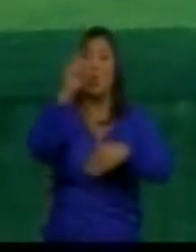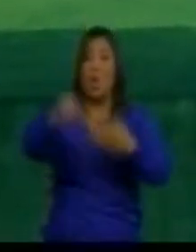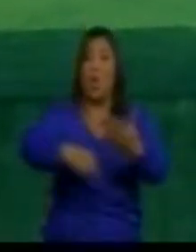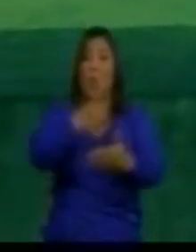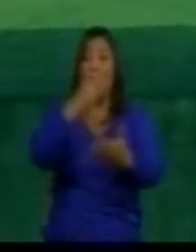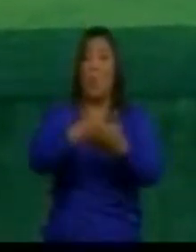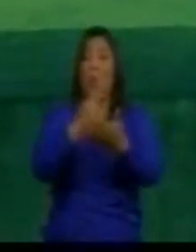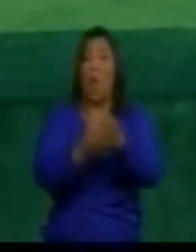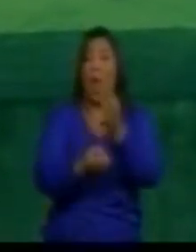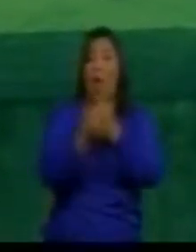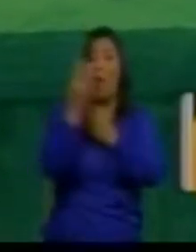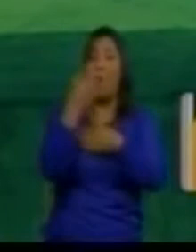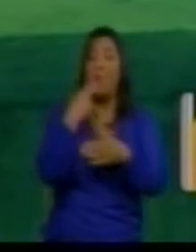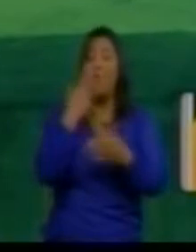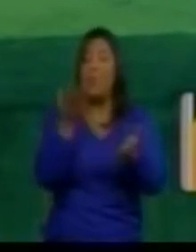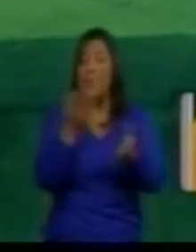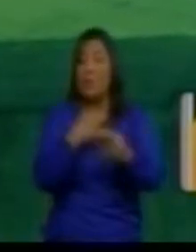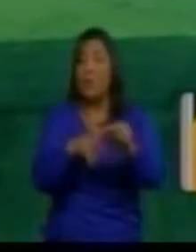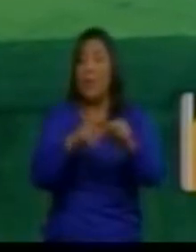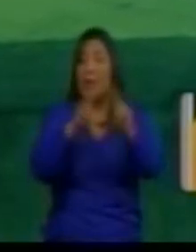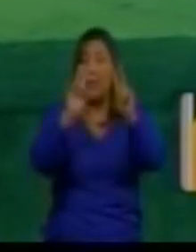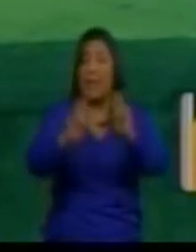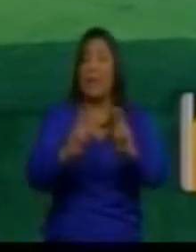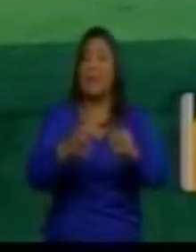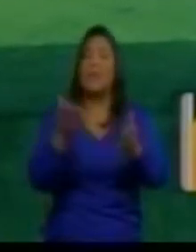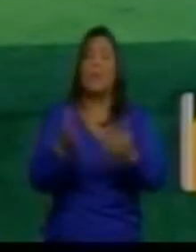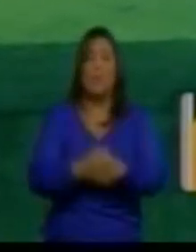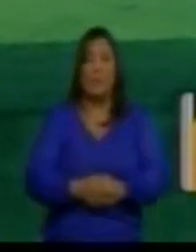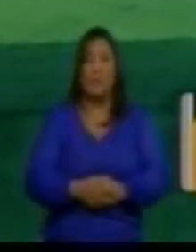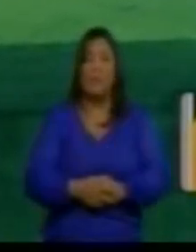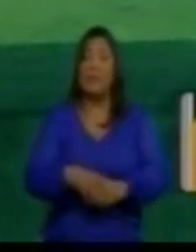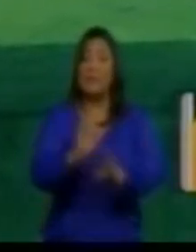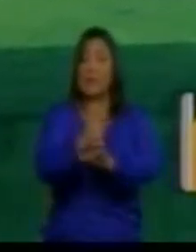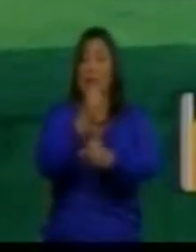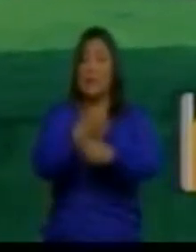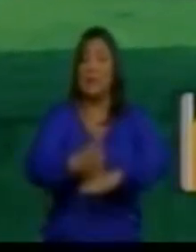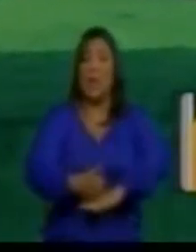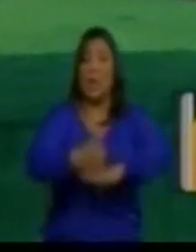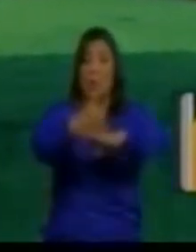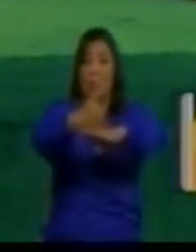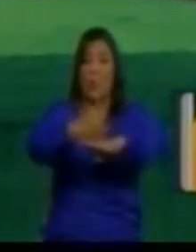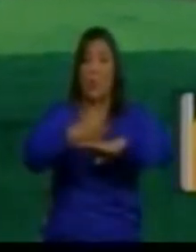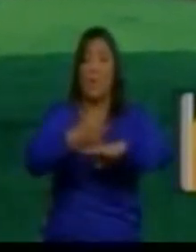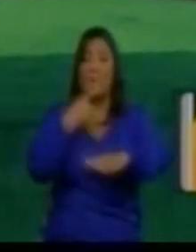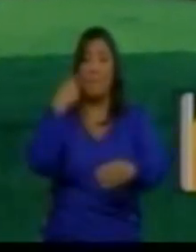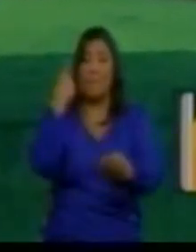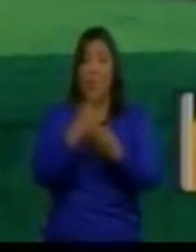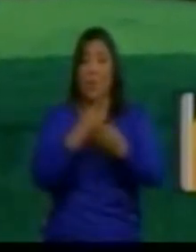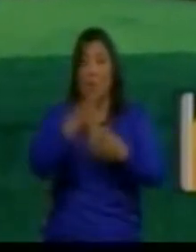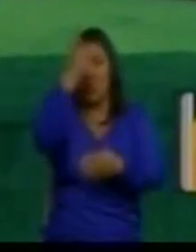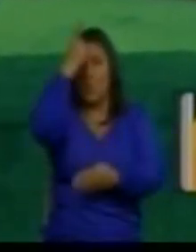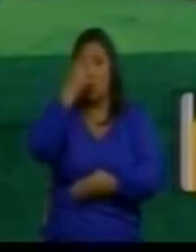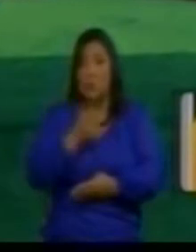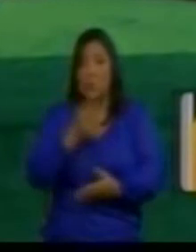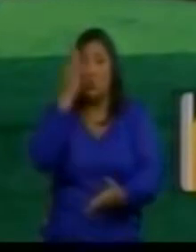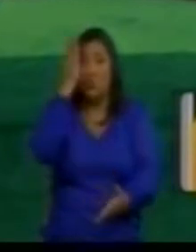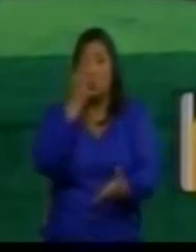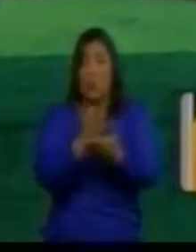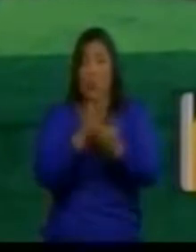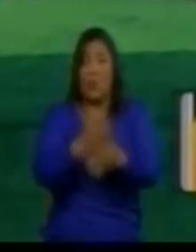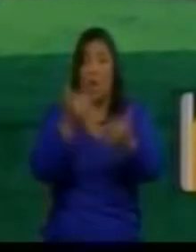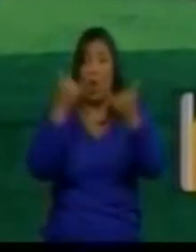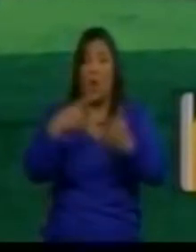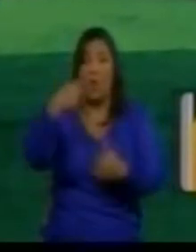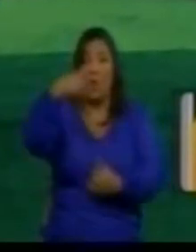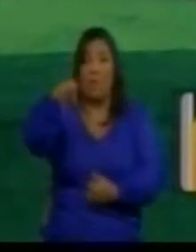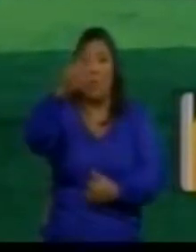ejecutó este jueves su primera acción acogiéndose a las disposiciones que realizan las autoridades. Es por eso que decidió suspender este día en Pedro